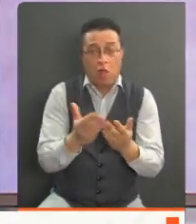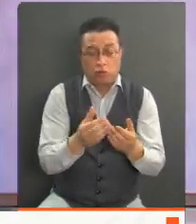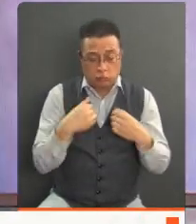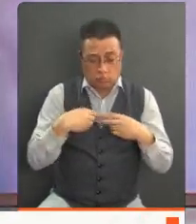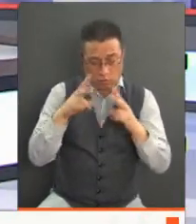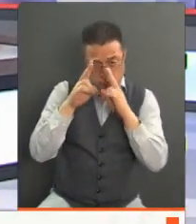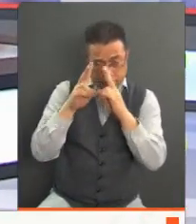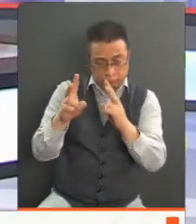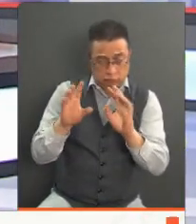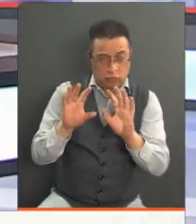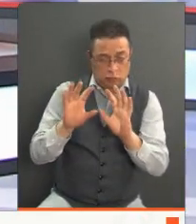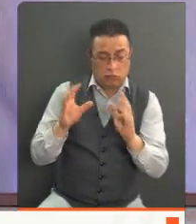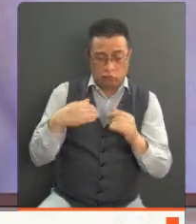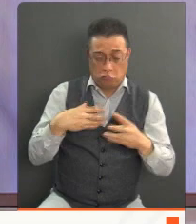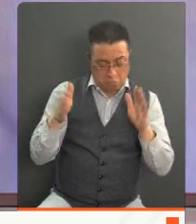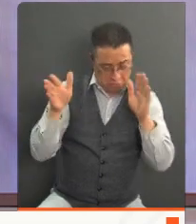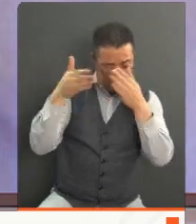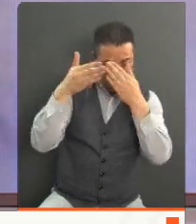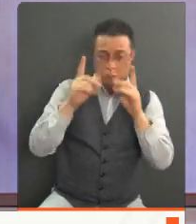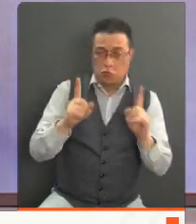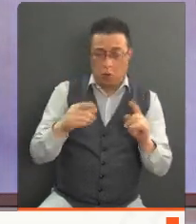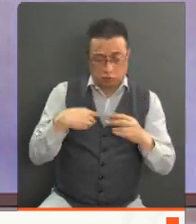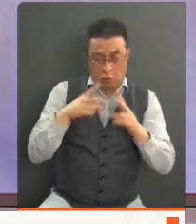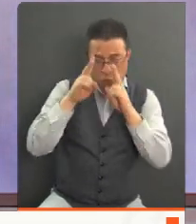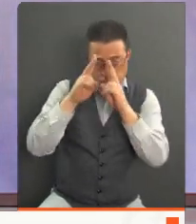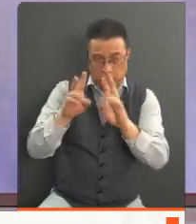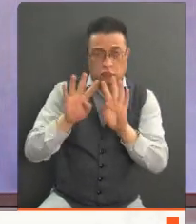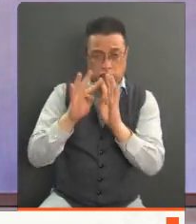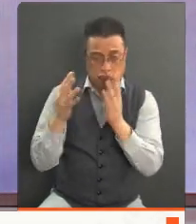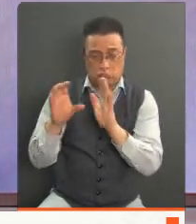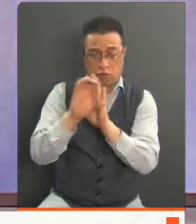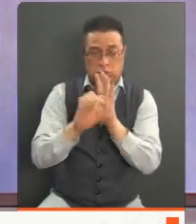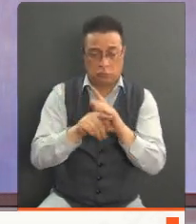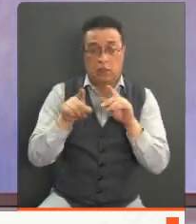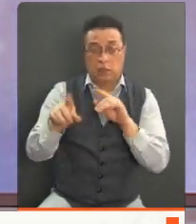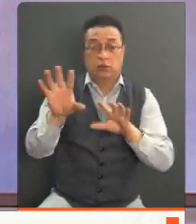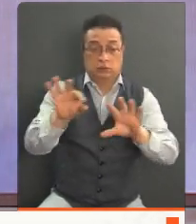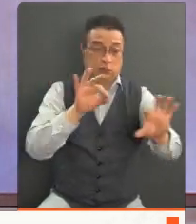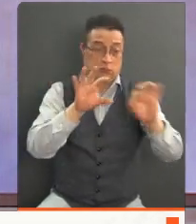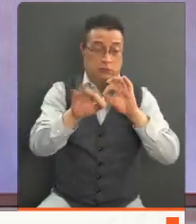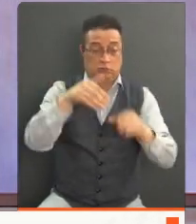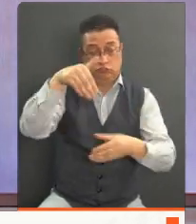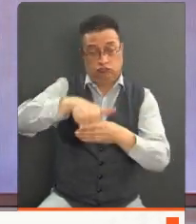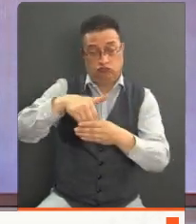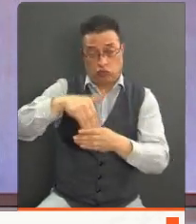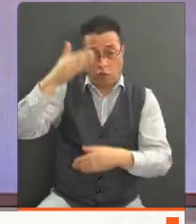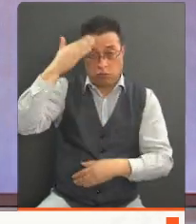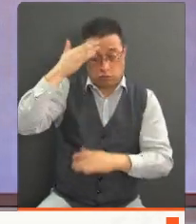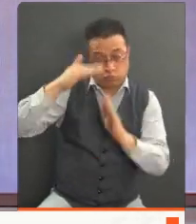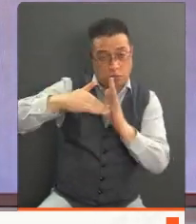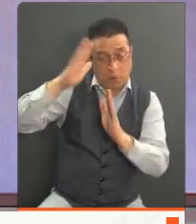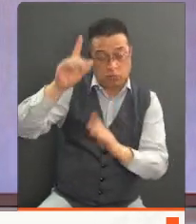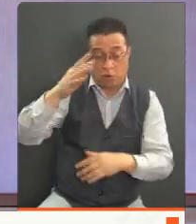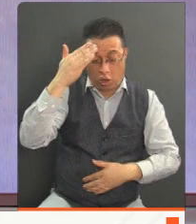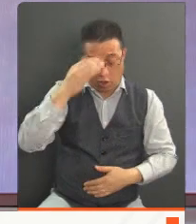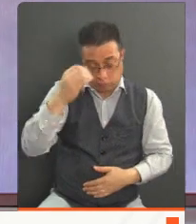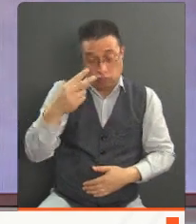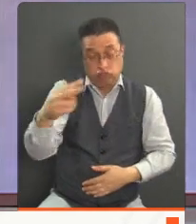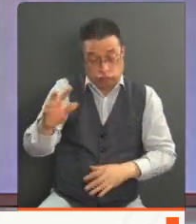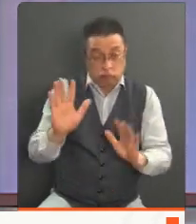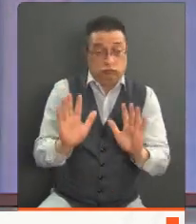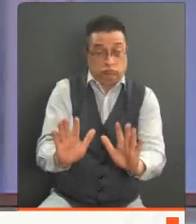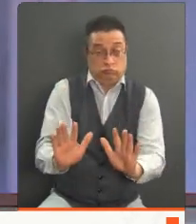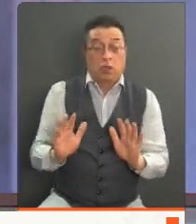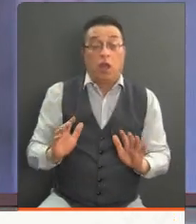no me cerró nada yo respeto mucho a la convención creo que yo fueron elegidos democráticamente tienen derecho a opinar pero creo que en el